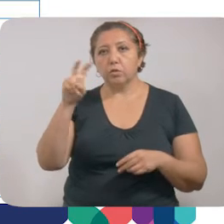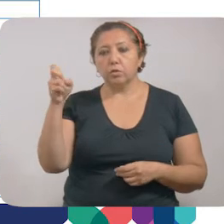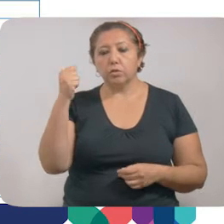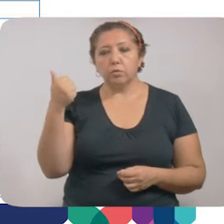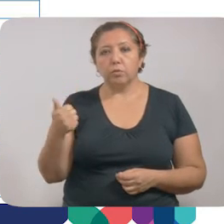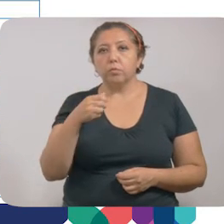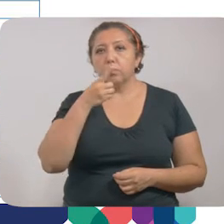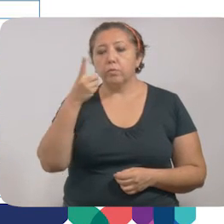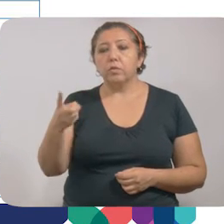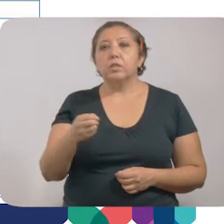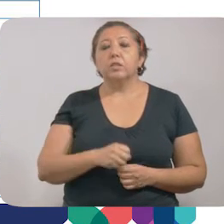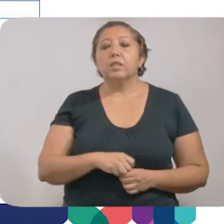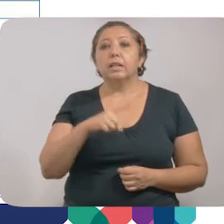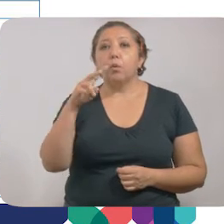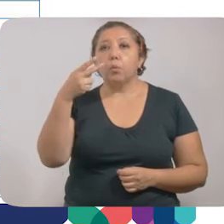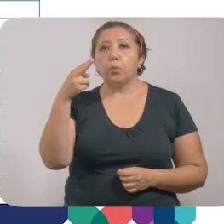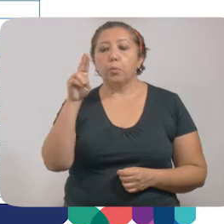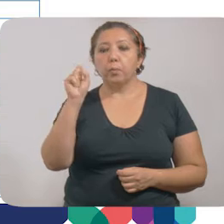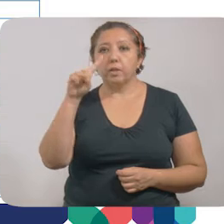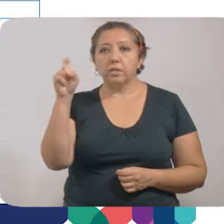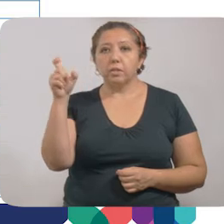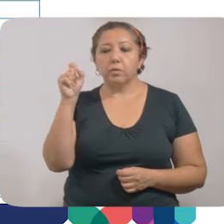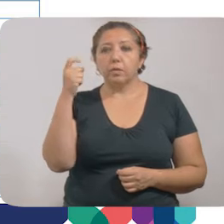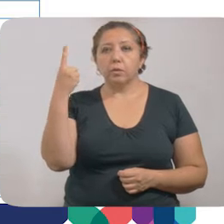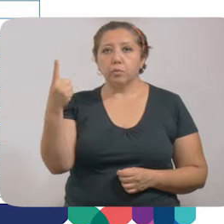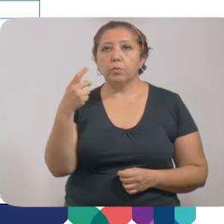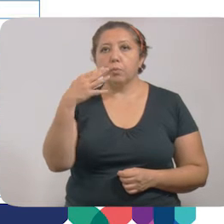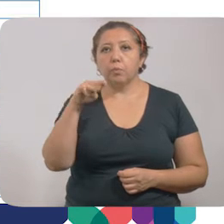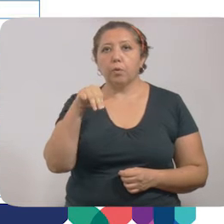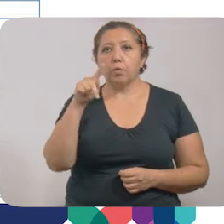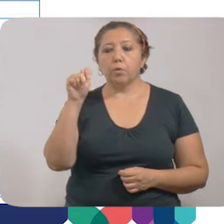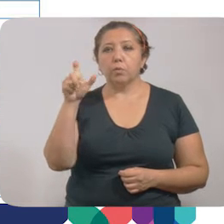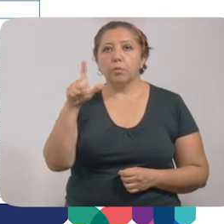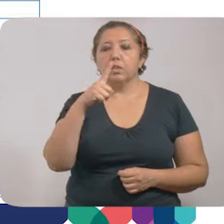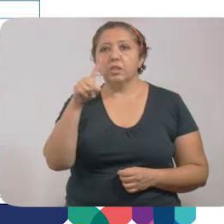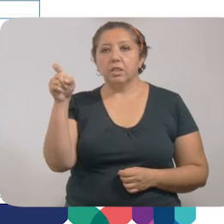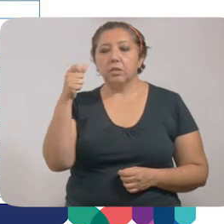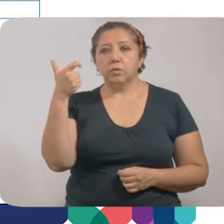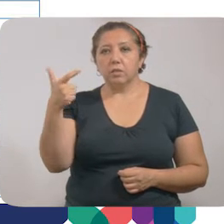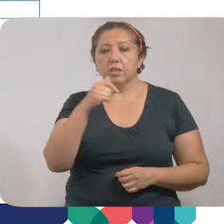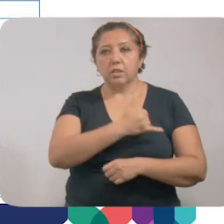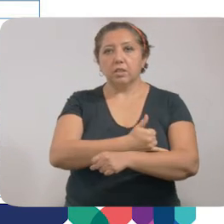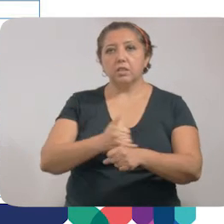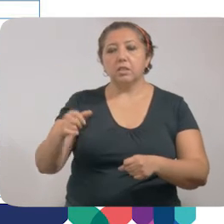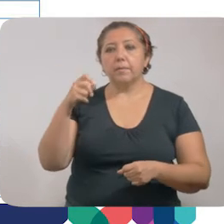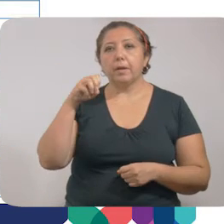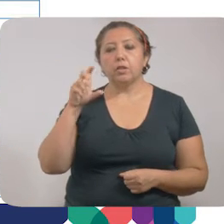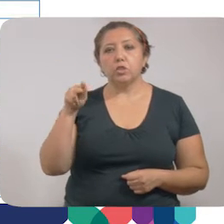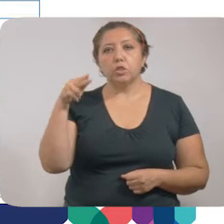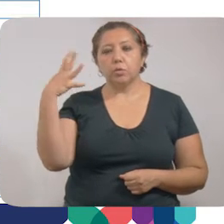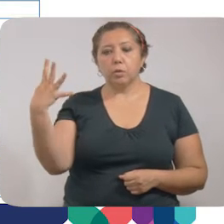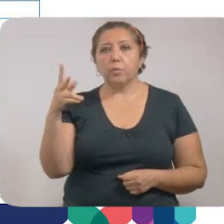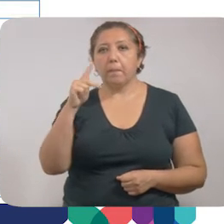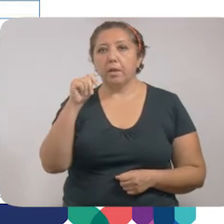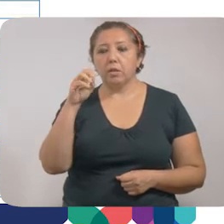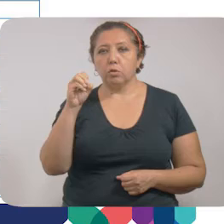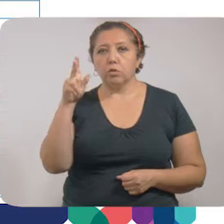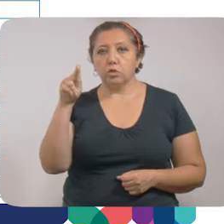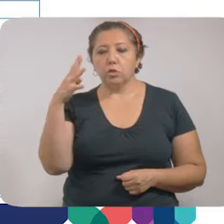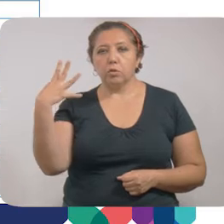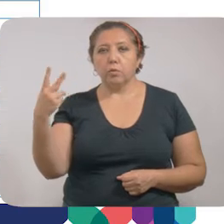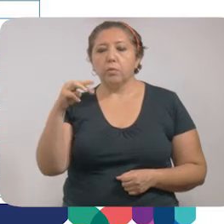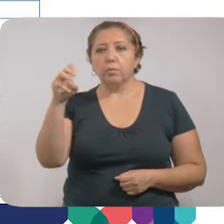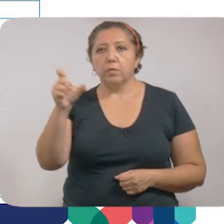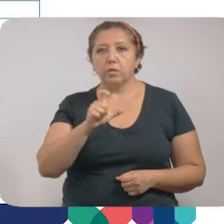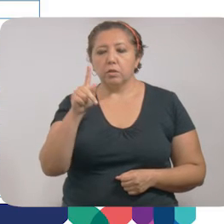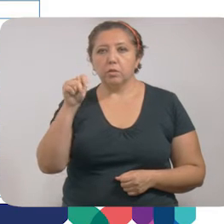Temozón 159, Junugma 121, Motul 107, Izamal 84, Peto 84,